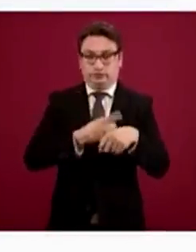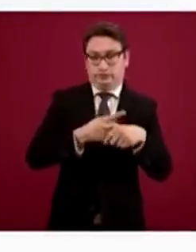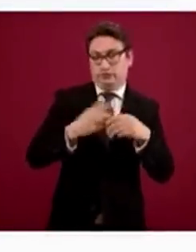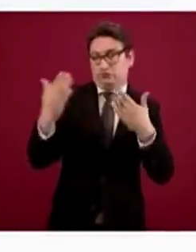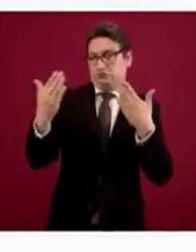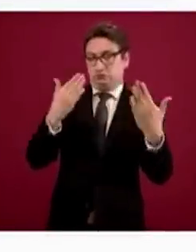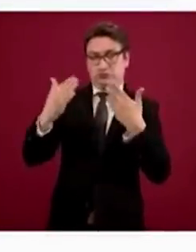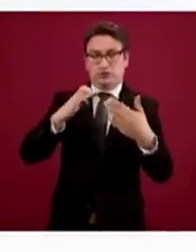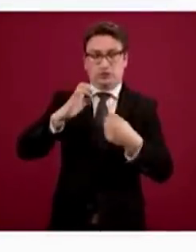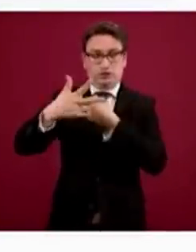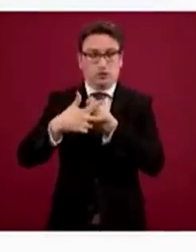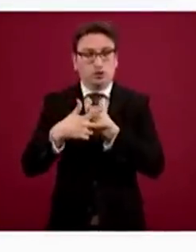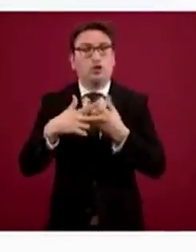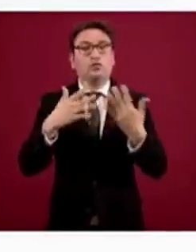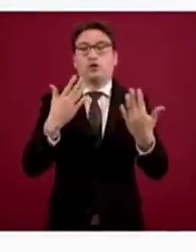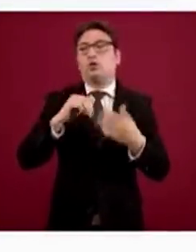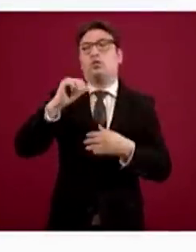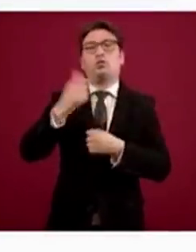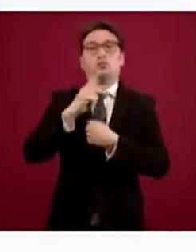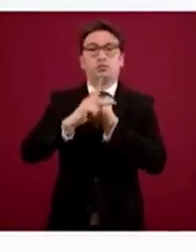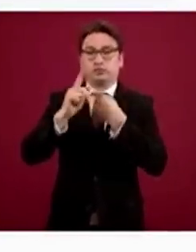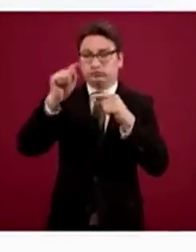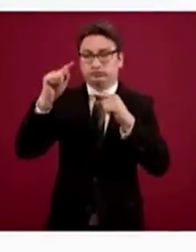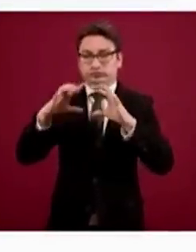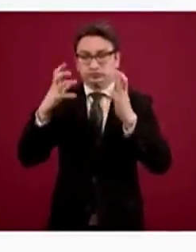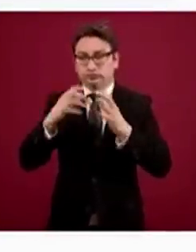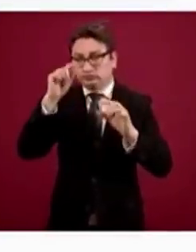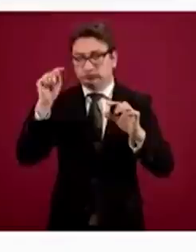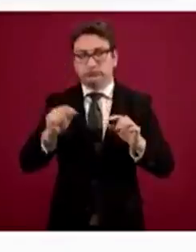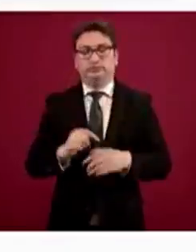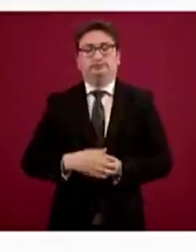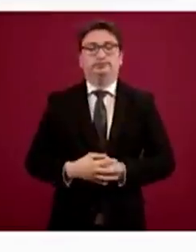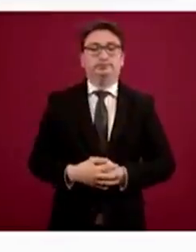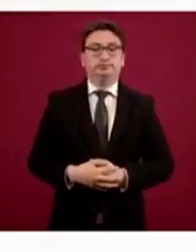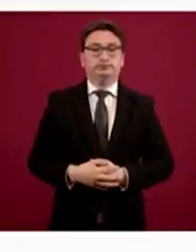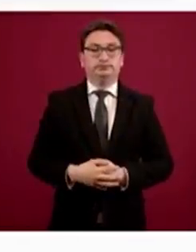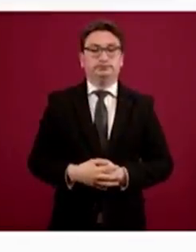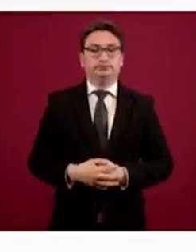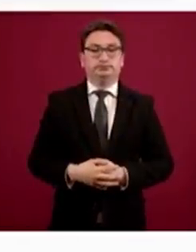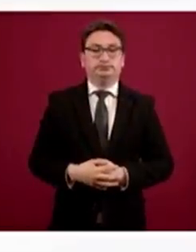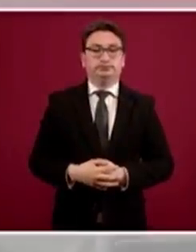región europea y desde luego comparado con los demás continentes la siguiente